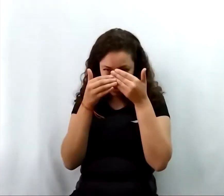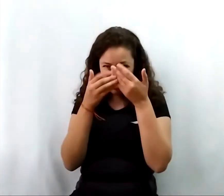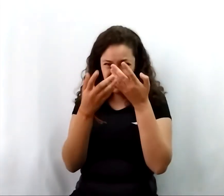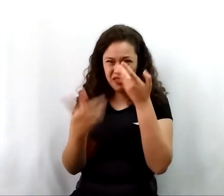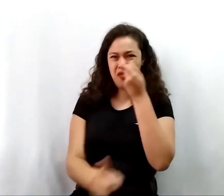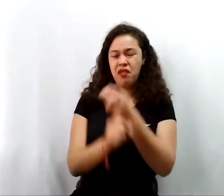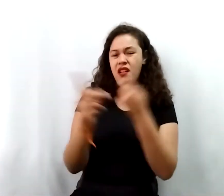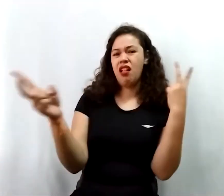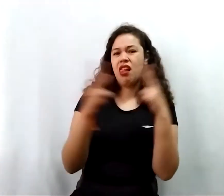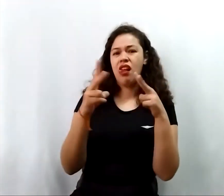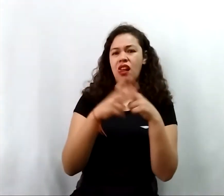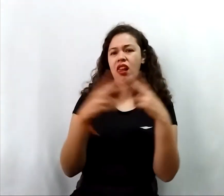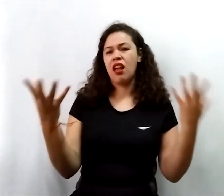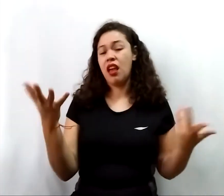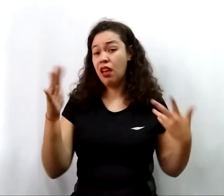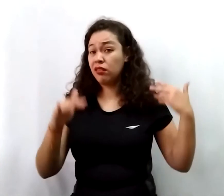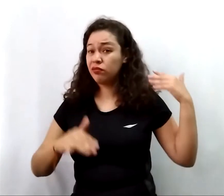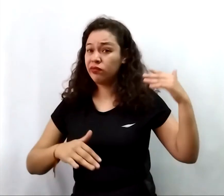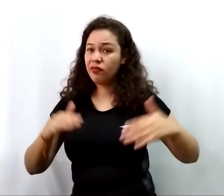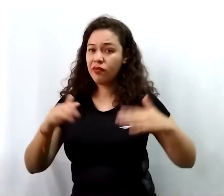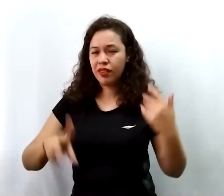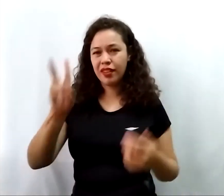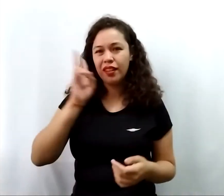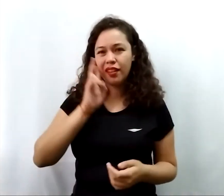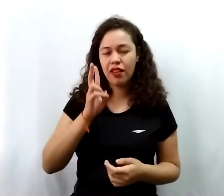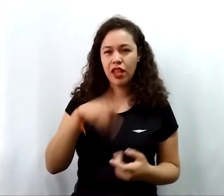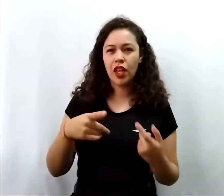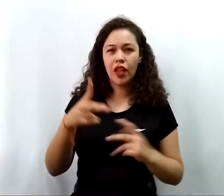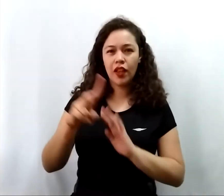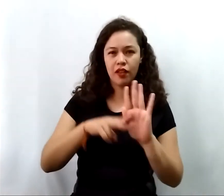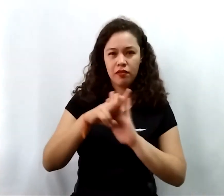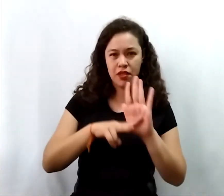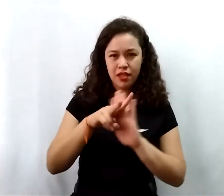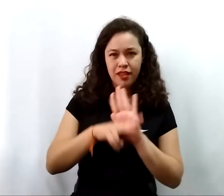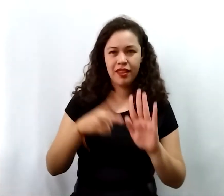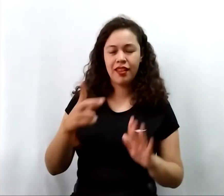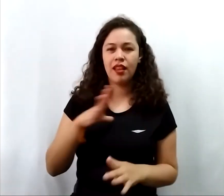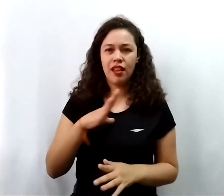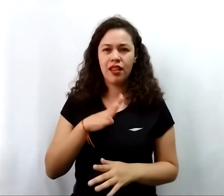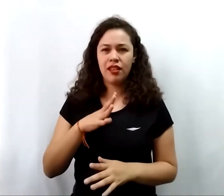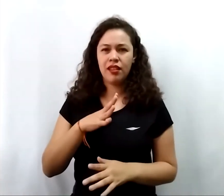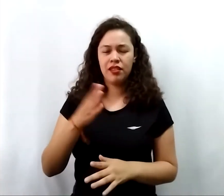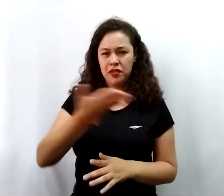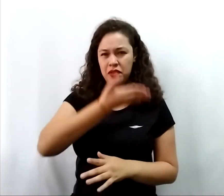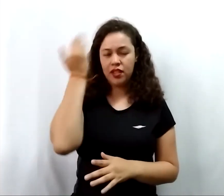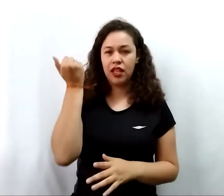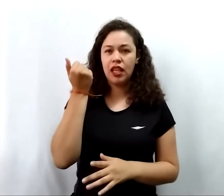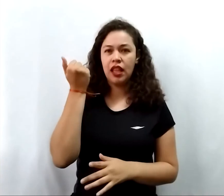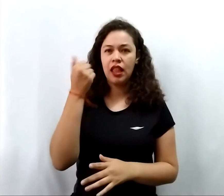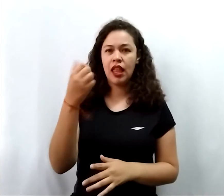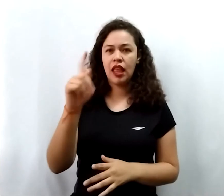en donde a veces también, no sé si ustedes han visto estos videos que cuando tenemos, no sé si ustedes han visto el de Telcel, por